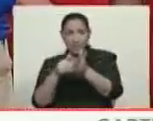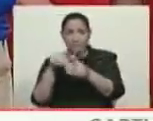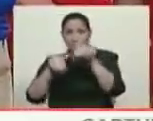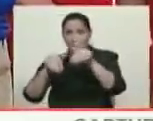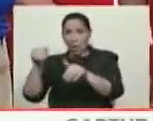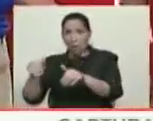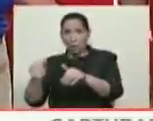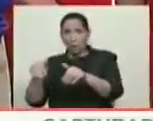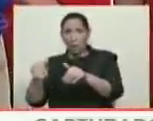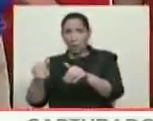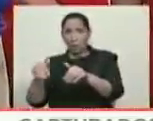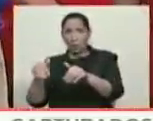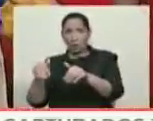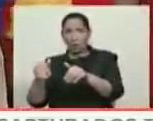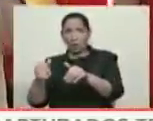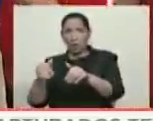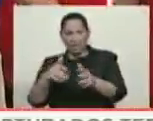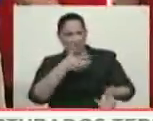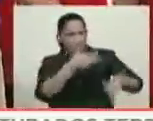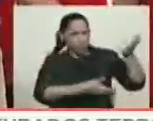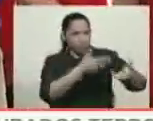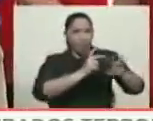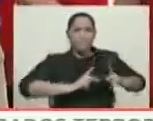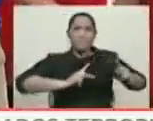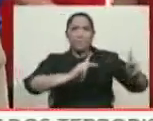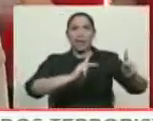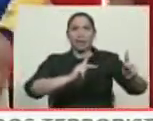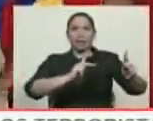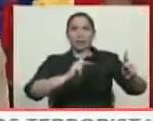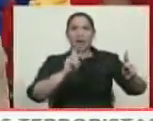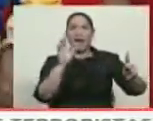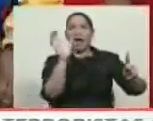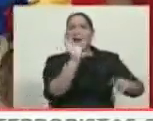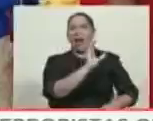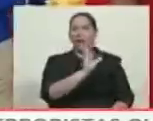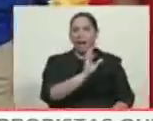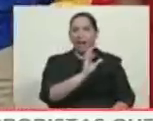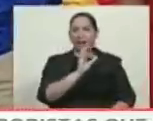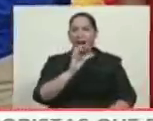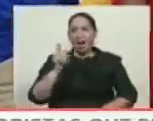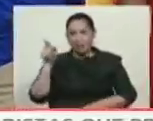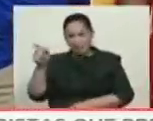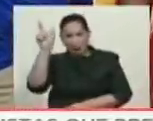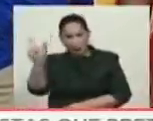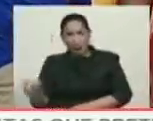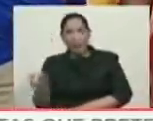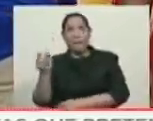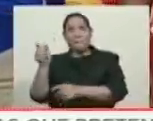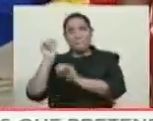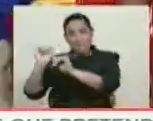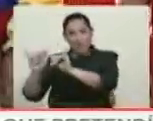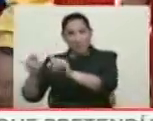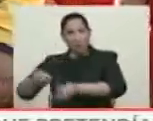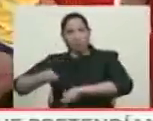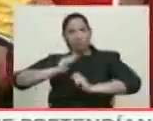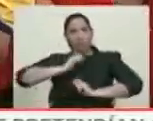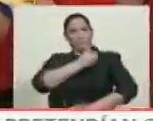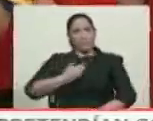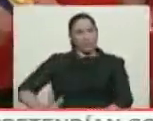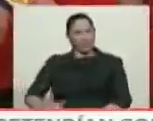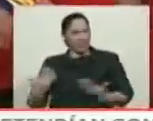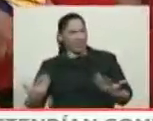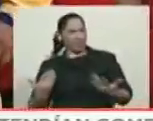plaza del este de Caracas y se autoproclamó presidente de la República. ¿Habráse